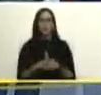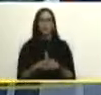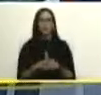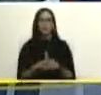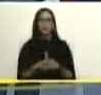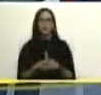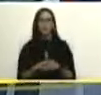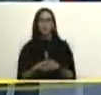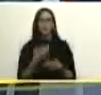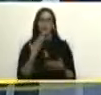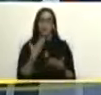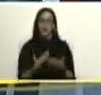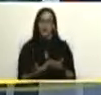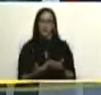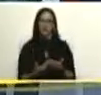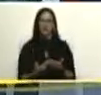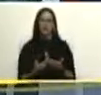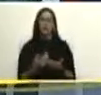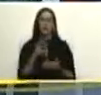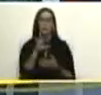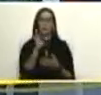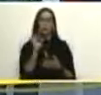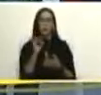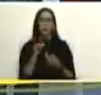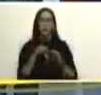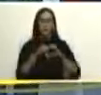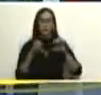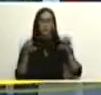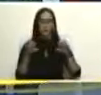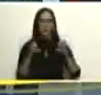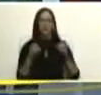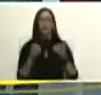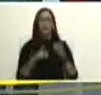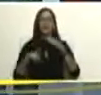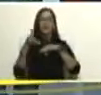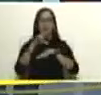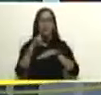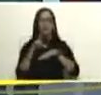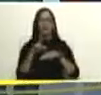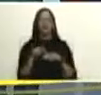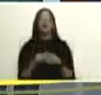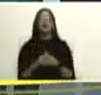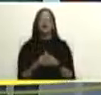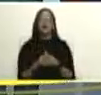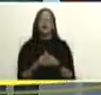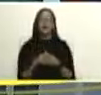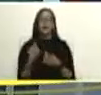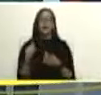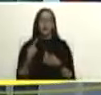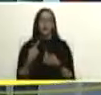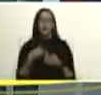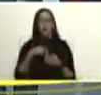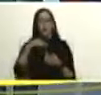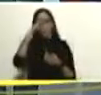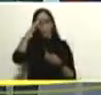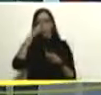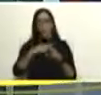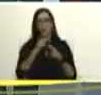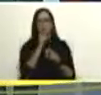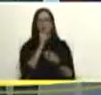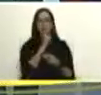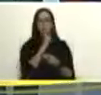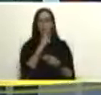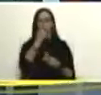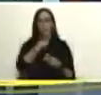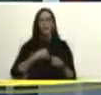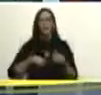Santaella, gracias por tomar en cuenta al Liceo de Ejido para que lleve honoríficamente el nombre del